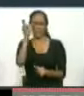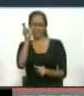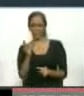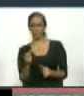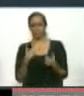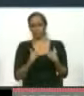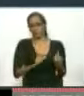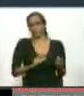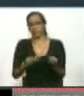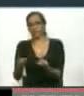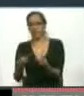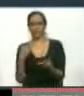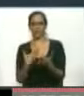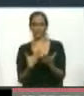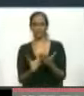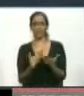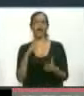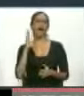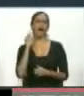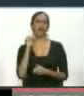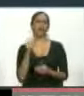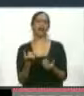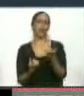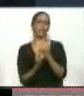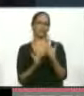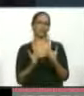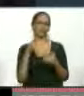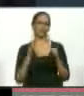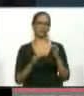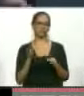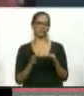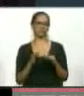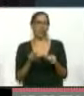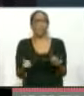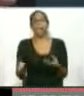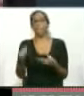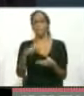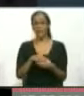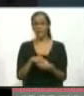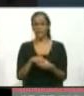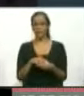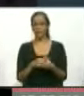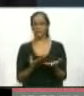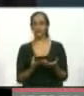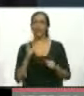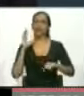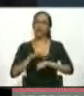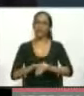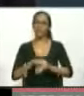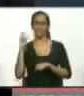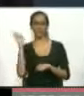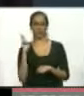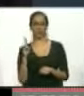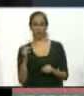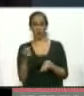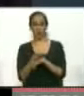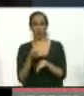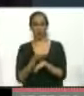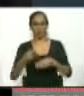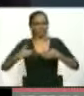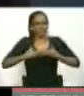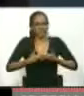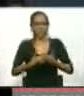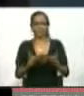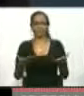yo invitaría como testigo para que hablara a mi favor en un juicio además recaptura de venezuela cuyo gobierno está abiertamente